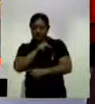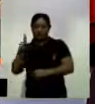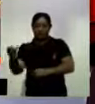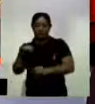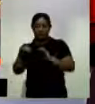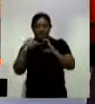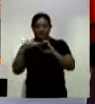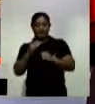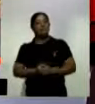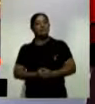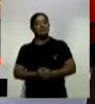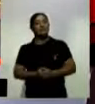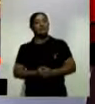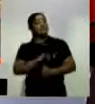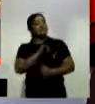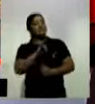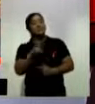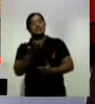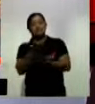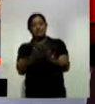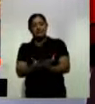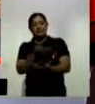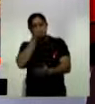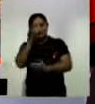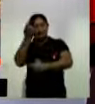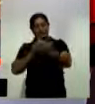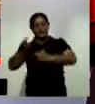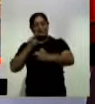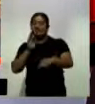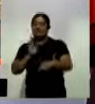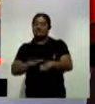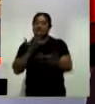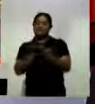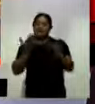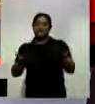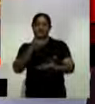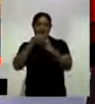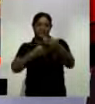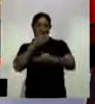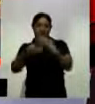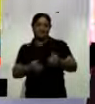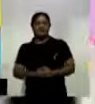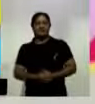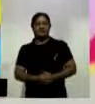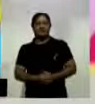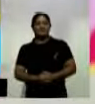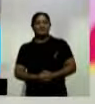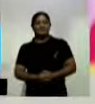mi querida Sue. Efectivamente, Pepe, vamos mientras a una pausa. Regresamos con más en Ahora Noticias.